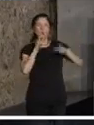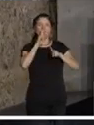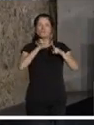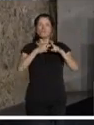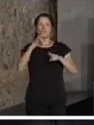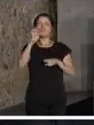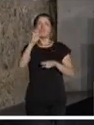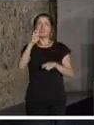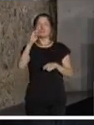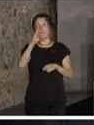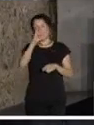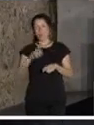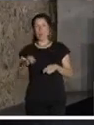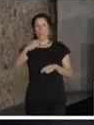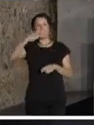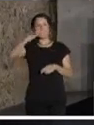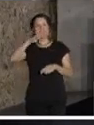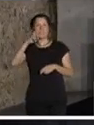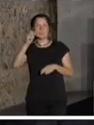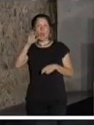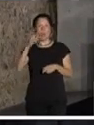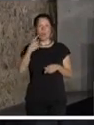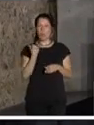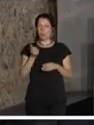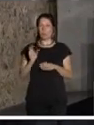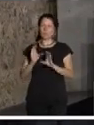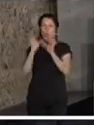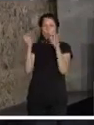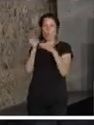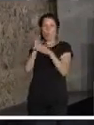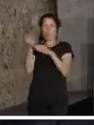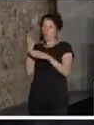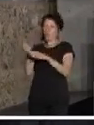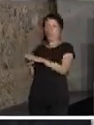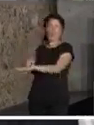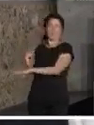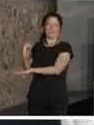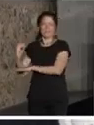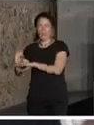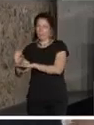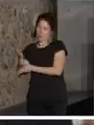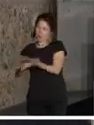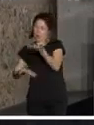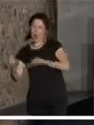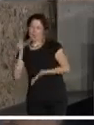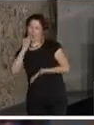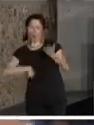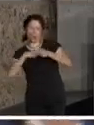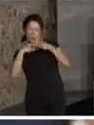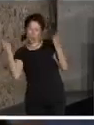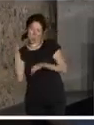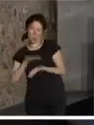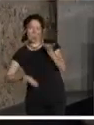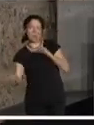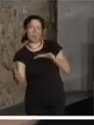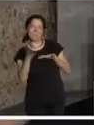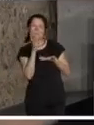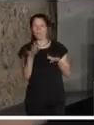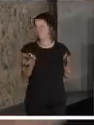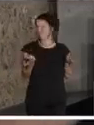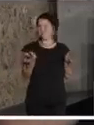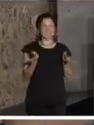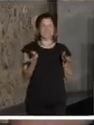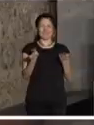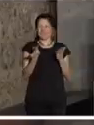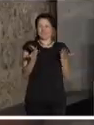Florentino Pérez Villar mir entregando dinero al partido Popular a cambio de contratos públicos porque no saben jugar